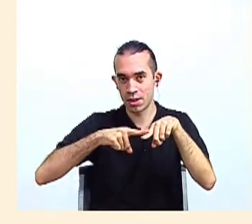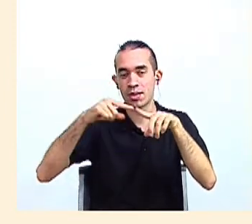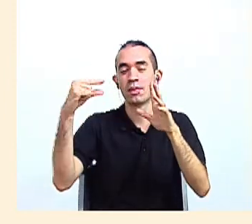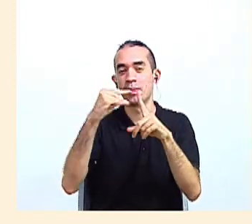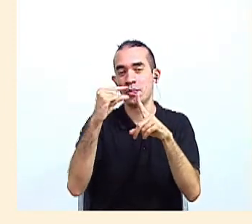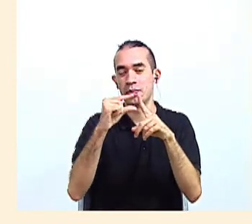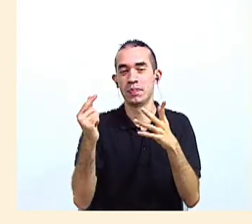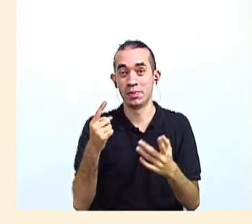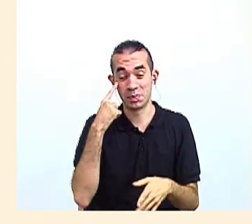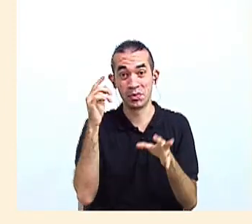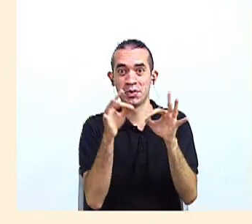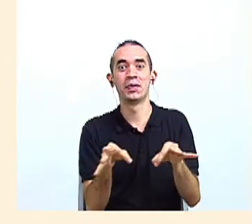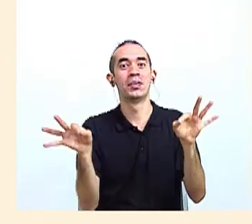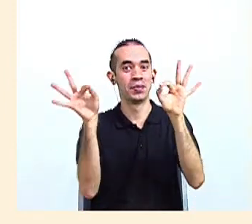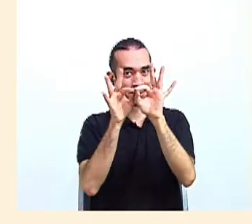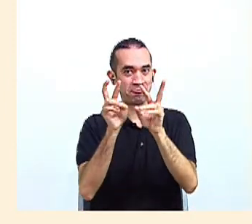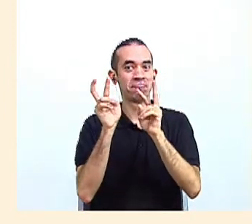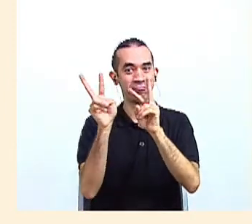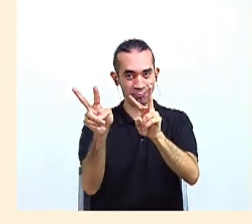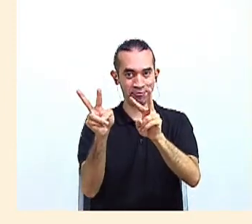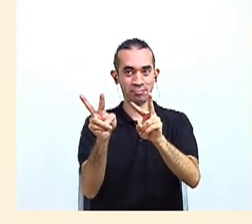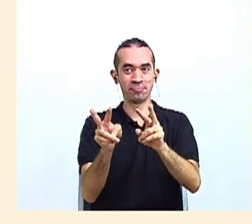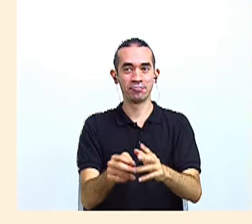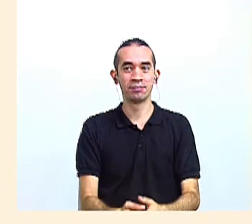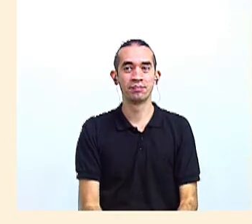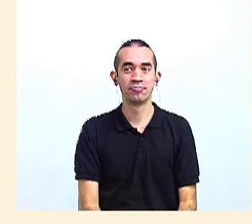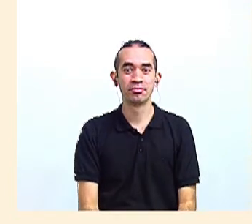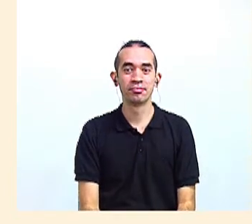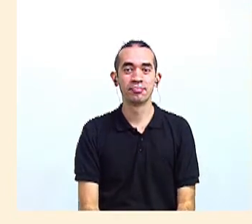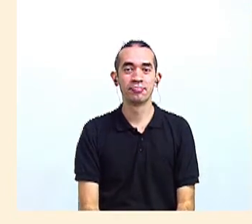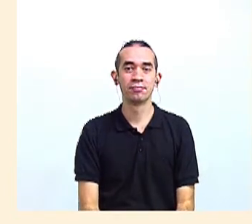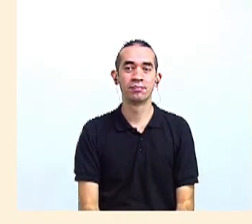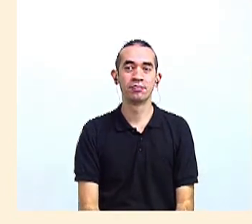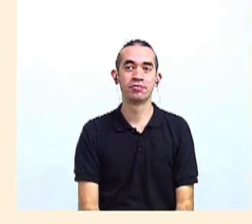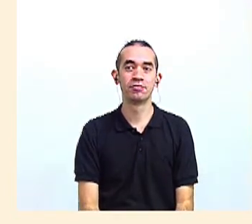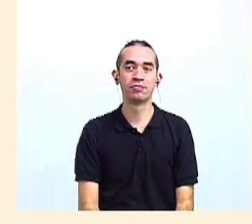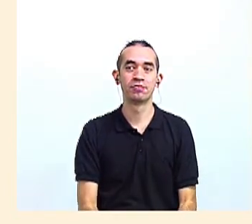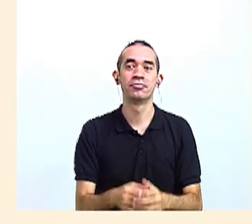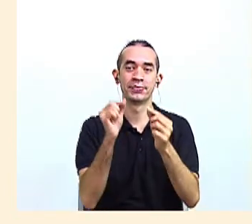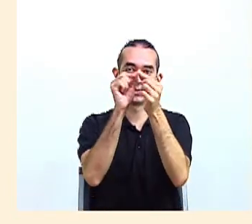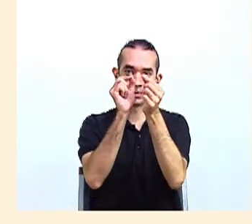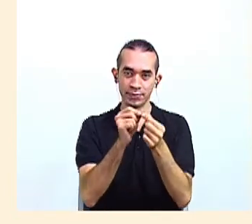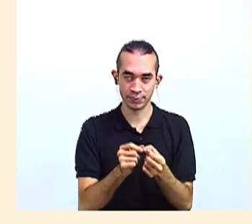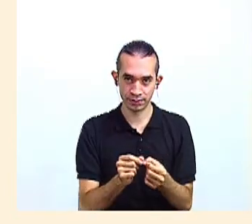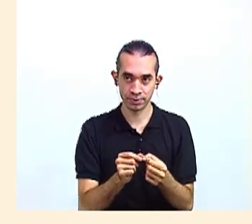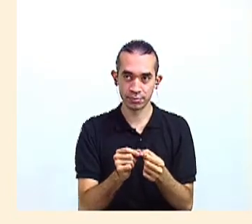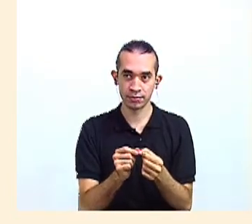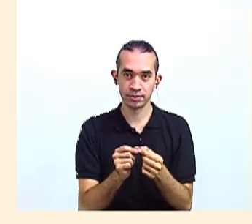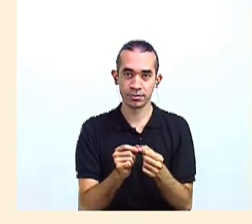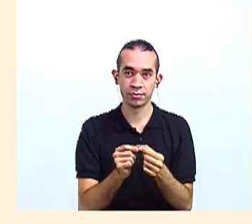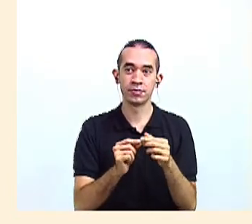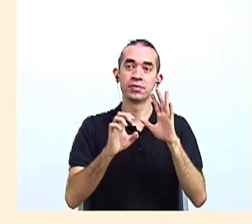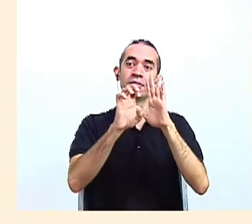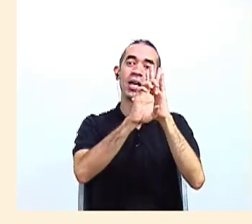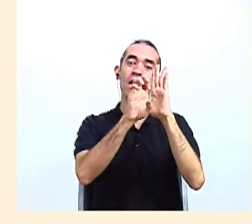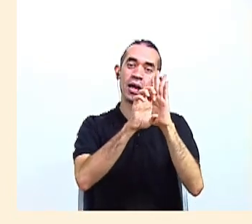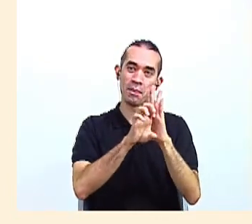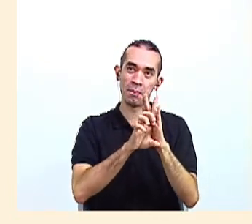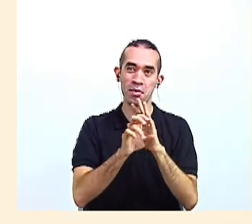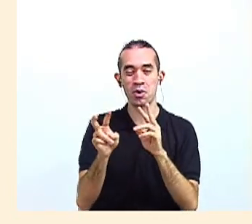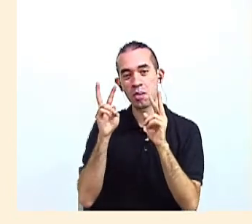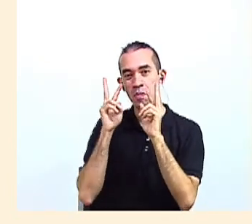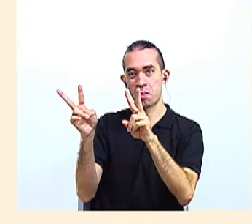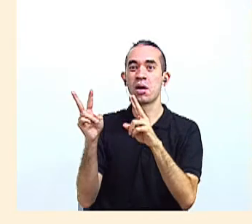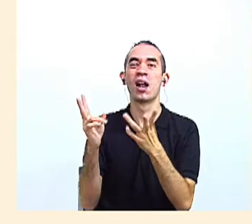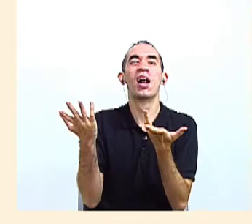importante. Vean qué importante tomar en consideración esos detalles. Otro ejemplo podemos observarlo